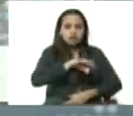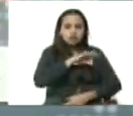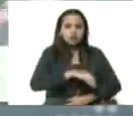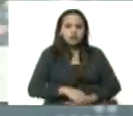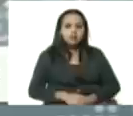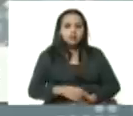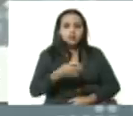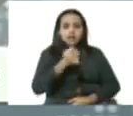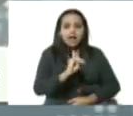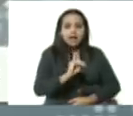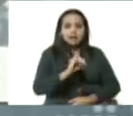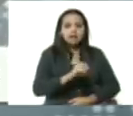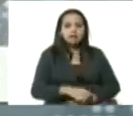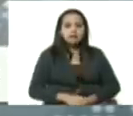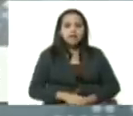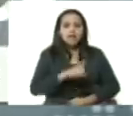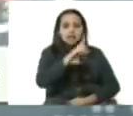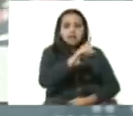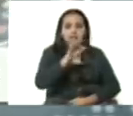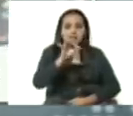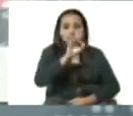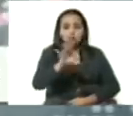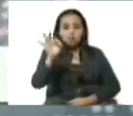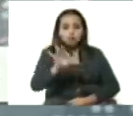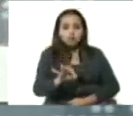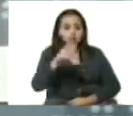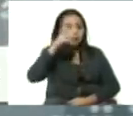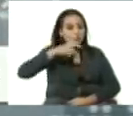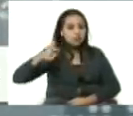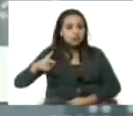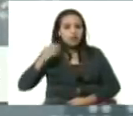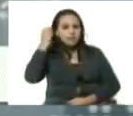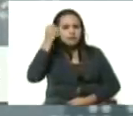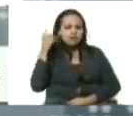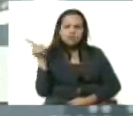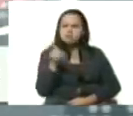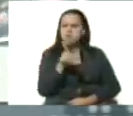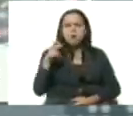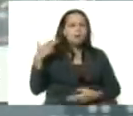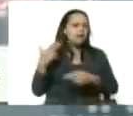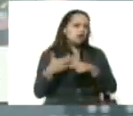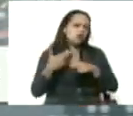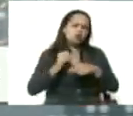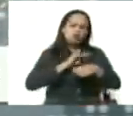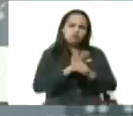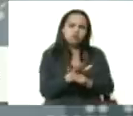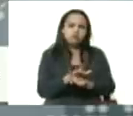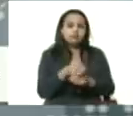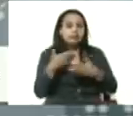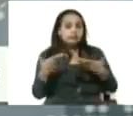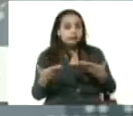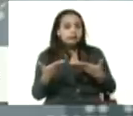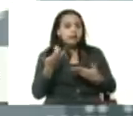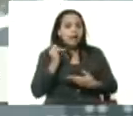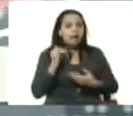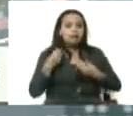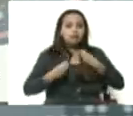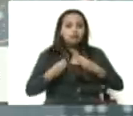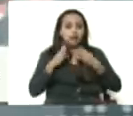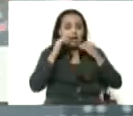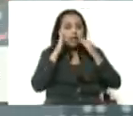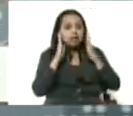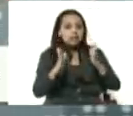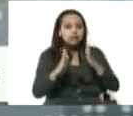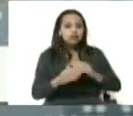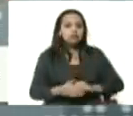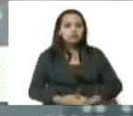13 personas, 13% de una población que cree que no es peligroso, bueno, es de atención. Es de atención,